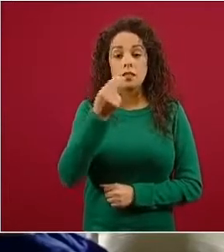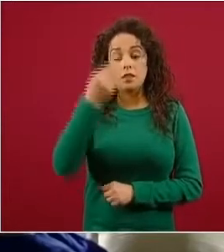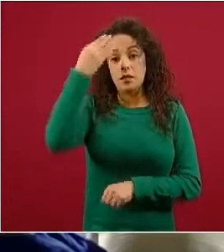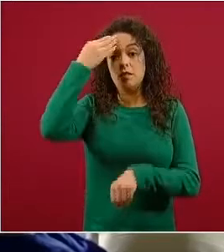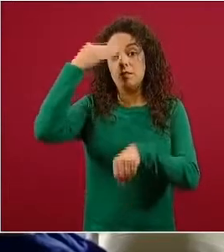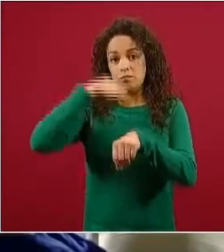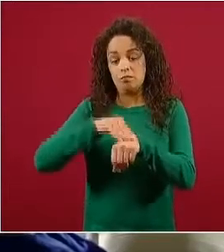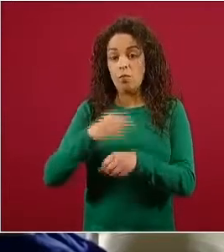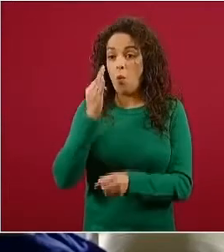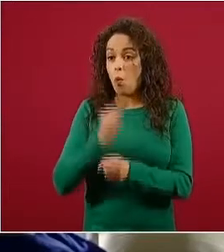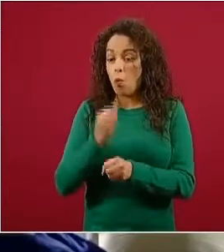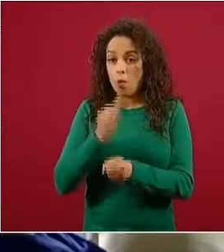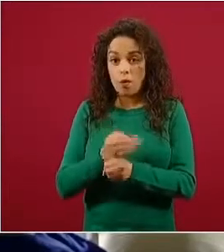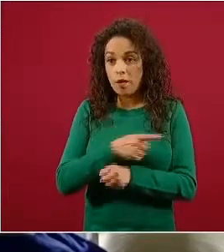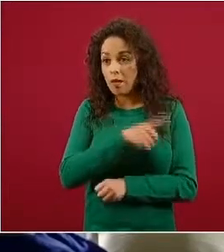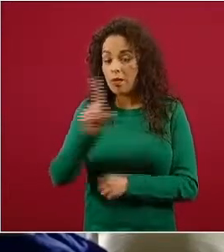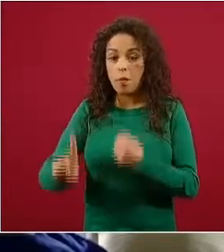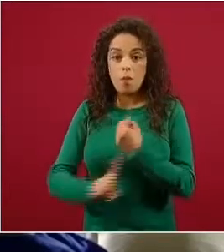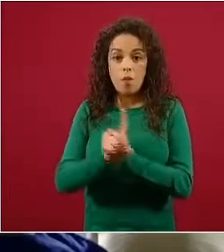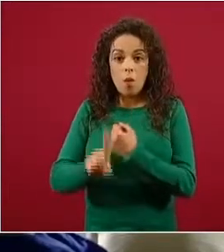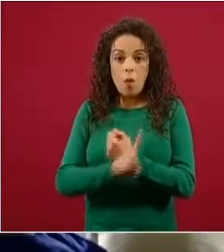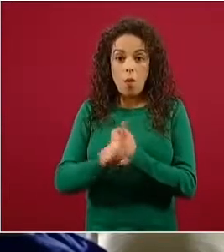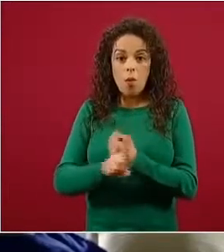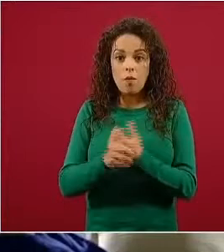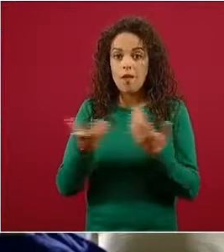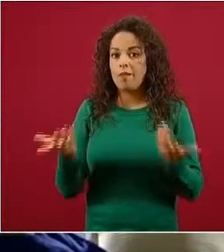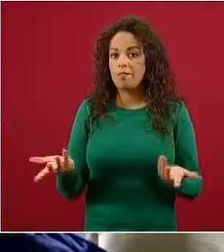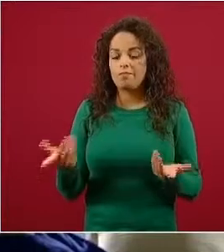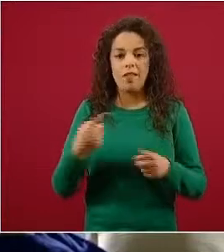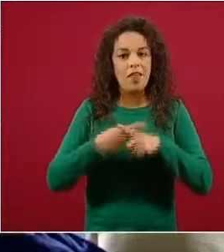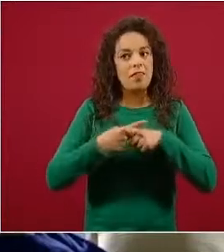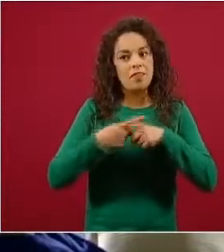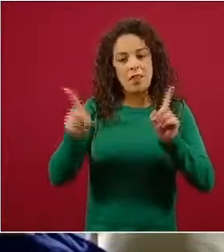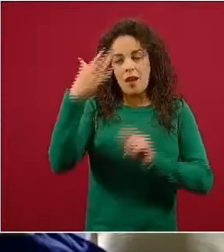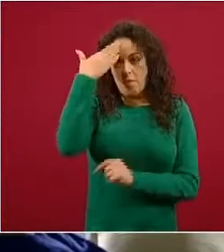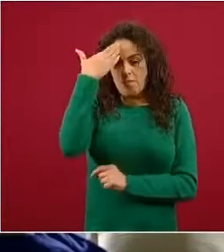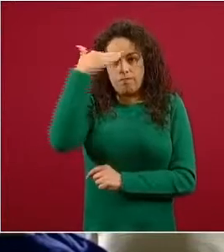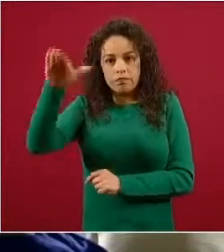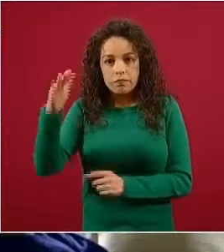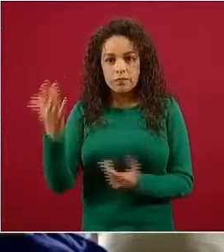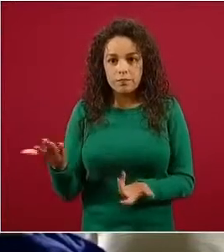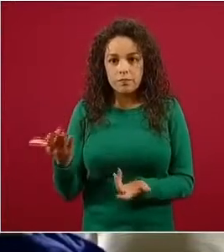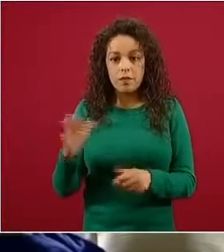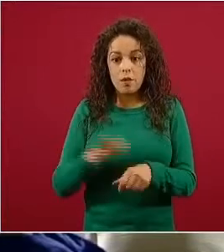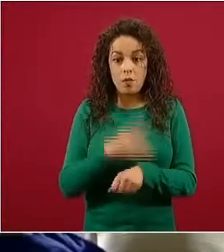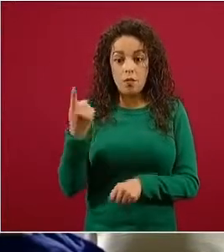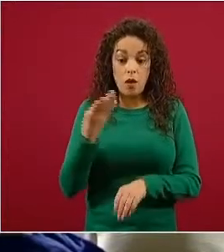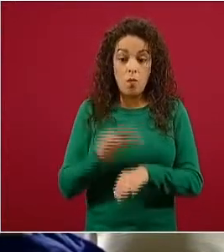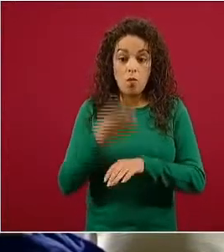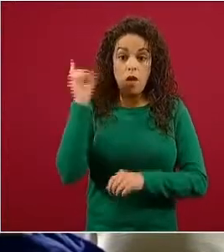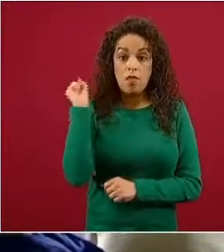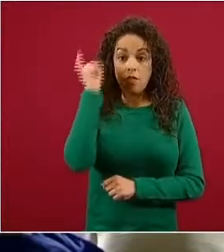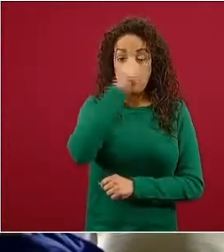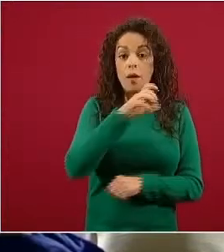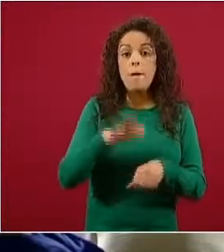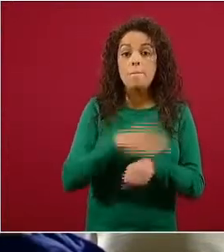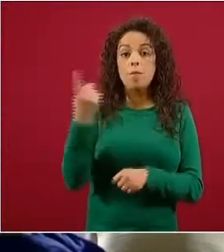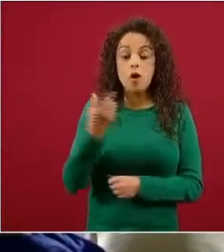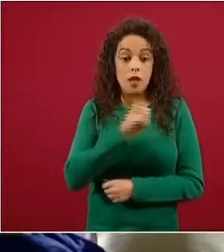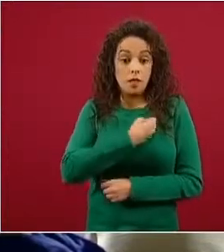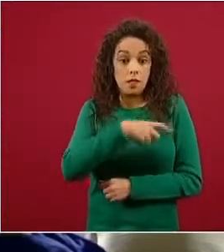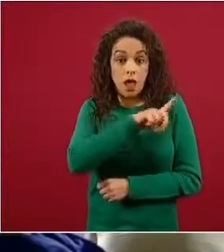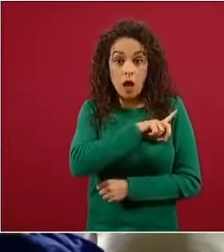Ridaura. Lo que quisiéramos y lo que pretendemos es que esta carga sea lo